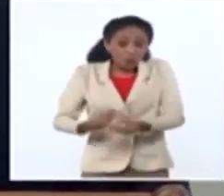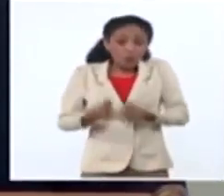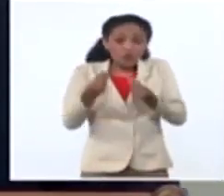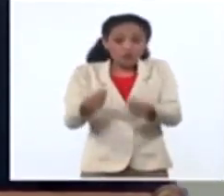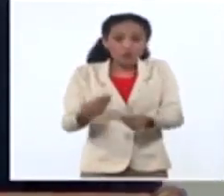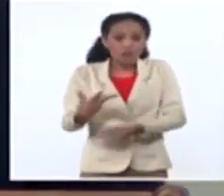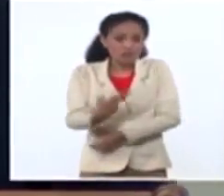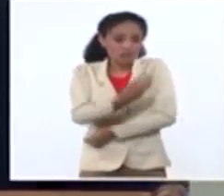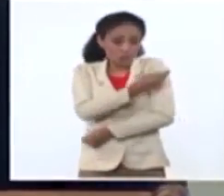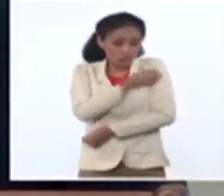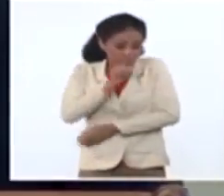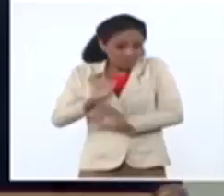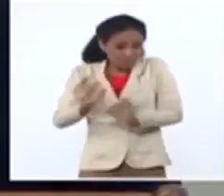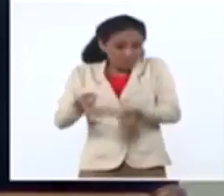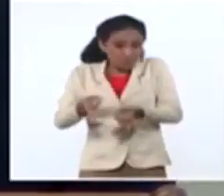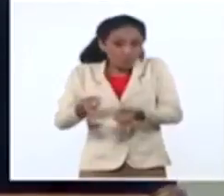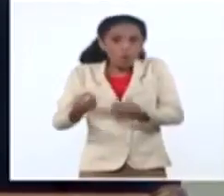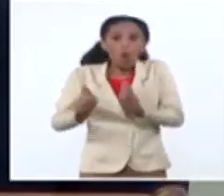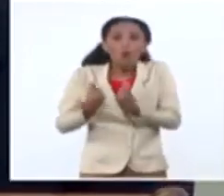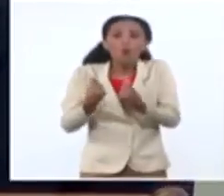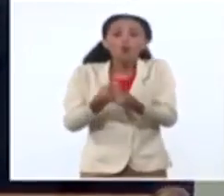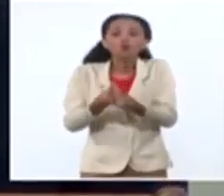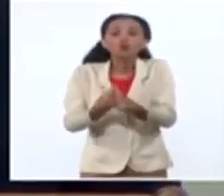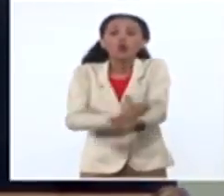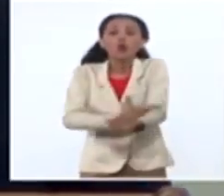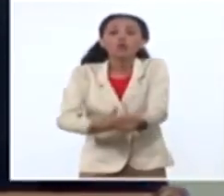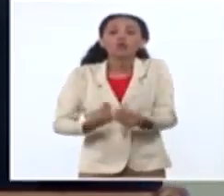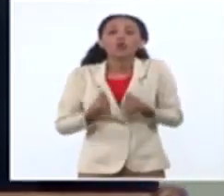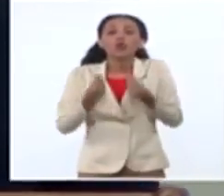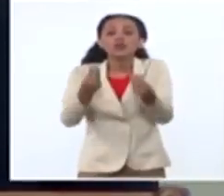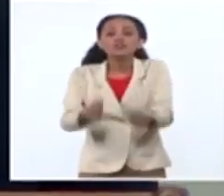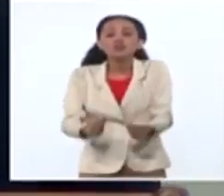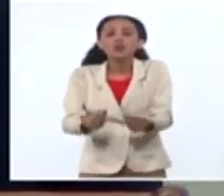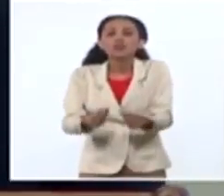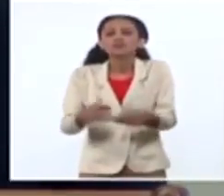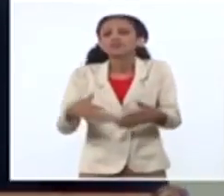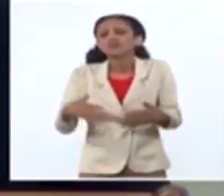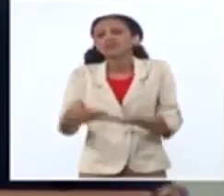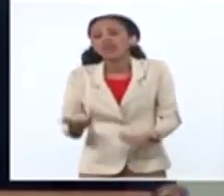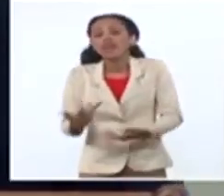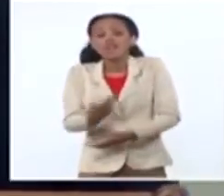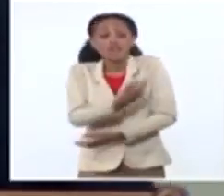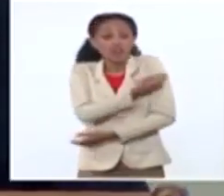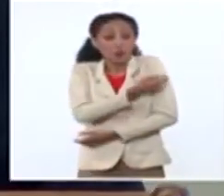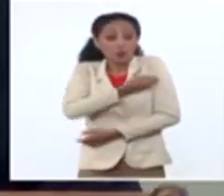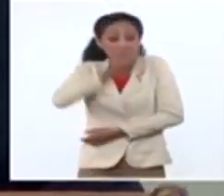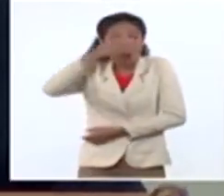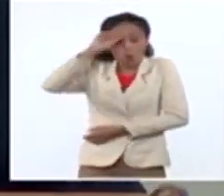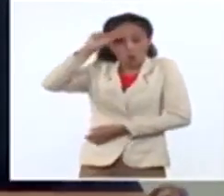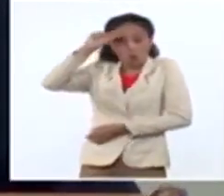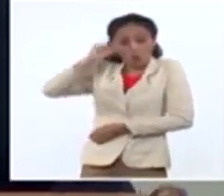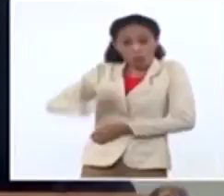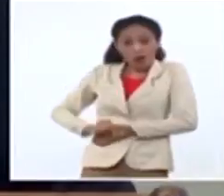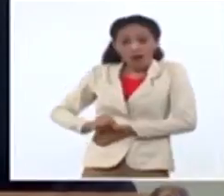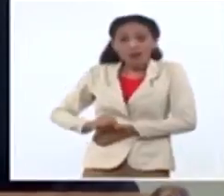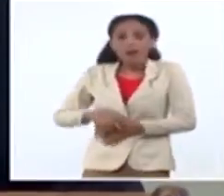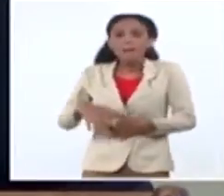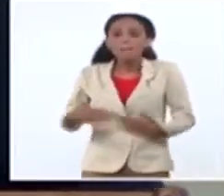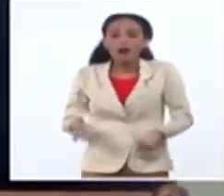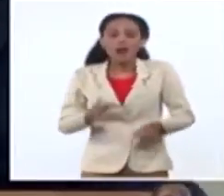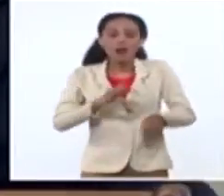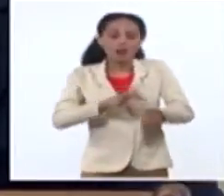vacunas junto a una donación de vacunas cubanas para la